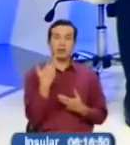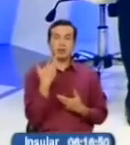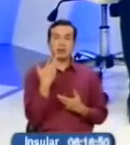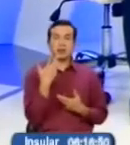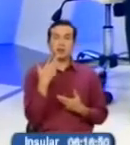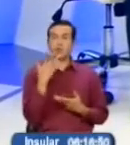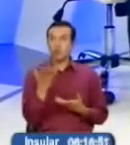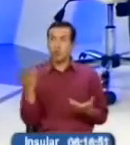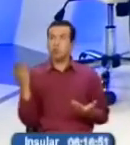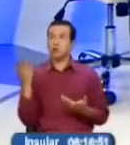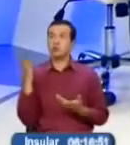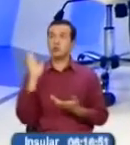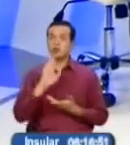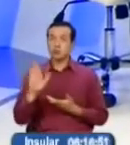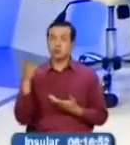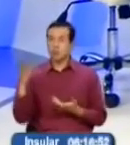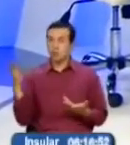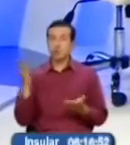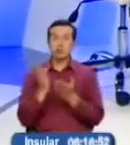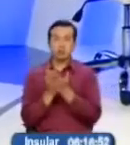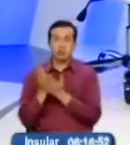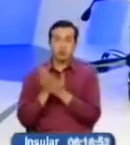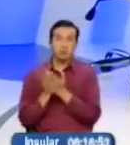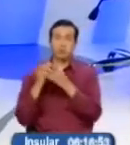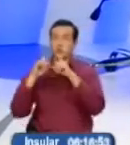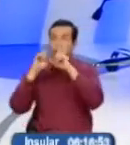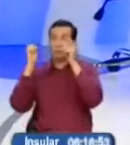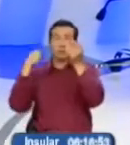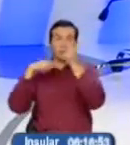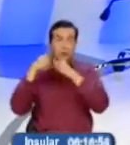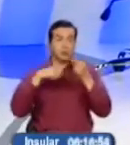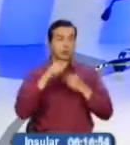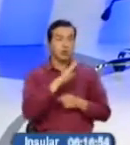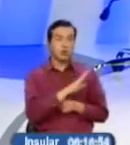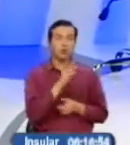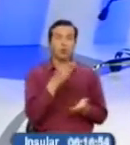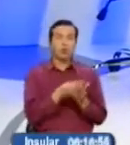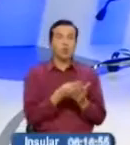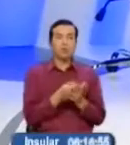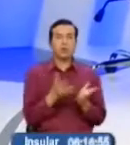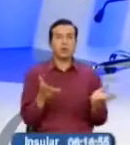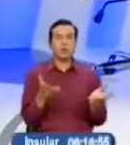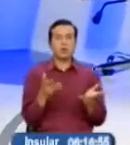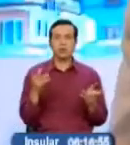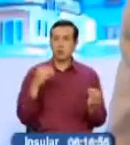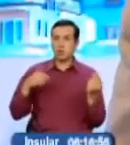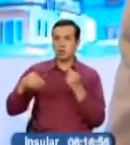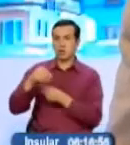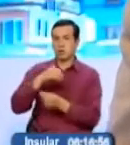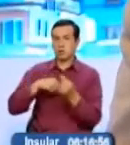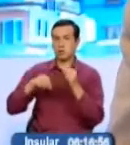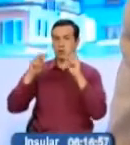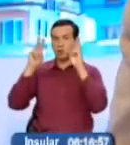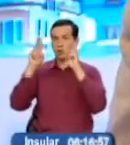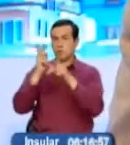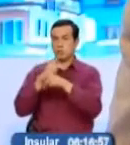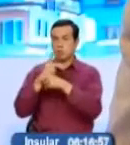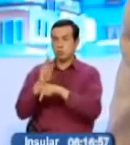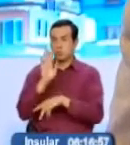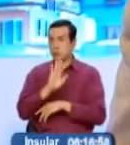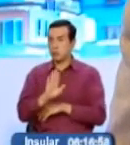demanda de los productos, de los bienes y servicios del sector productivo? Lo que pasa es que las inversiones que tú haces de carácter